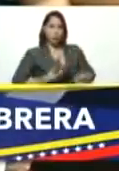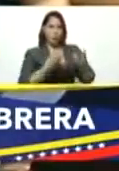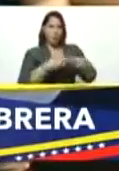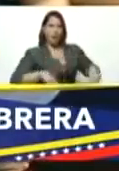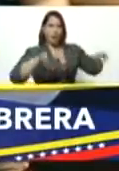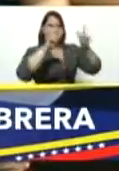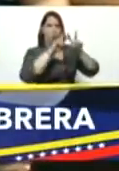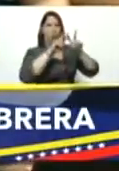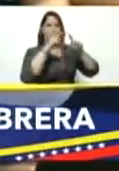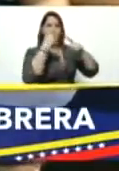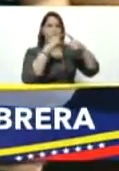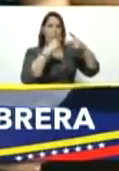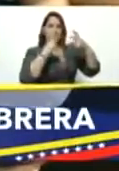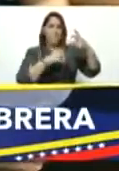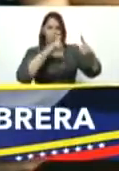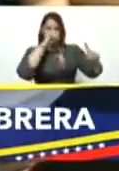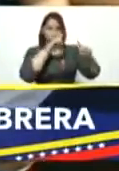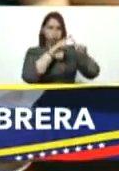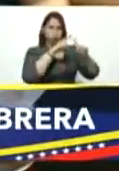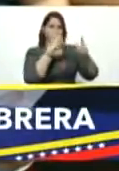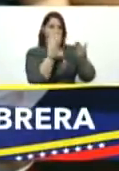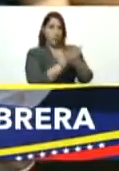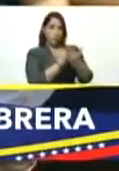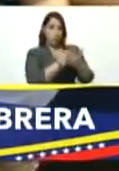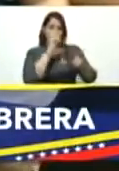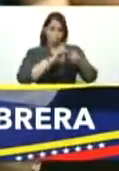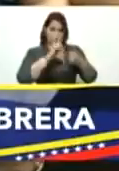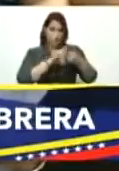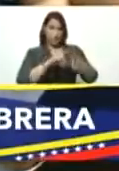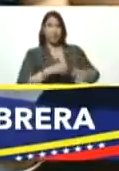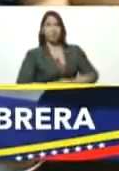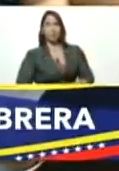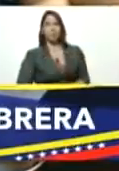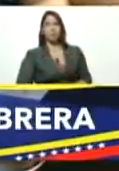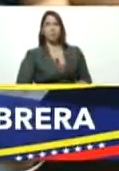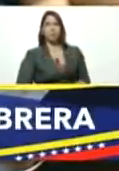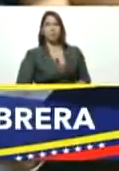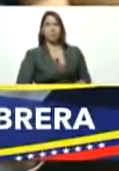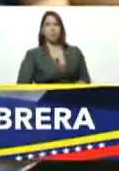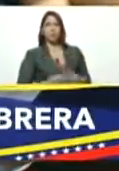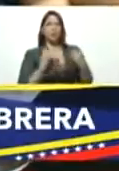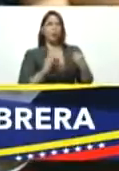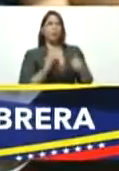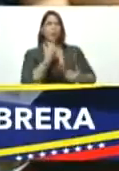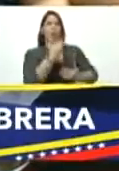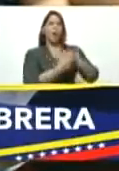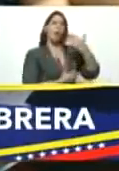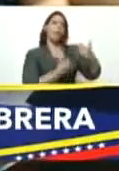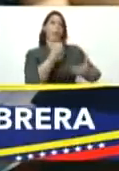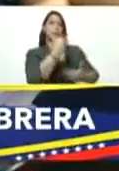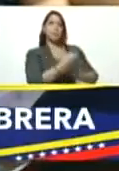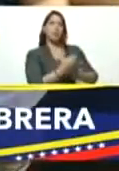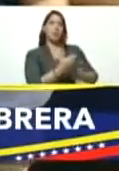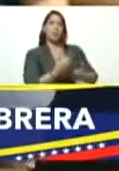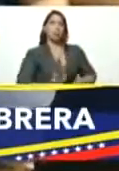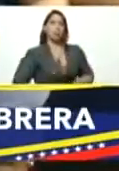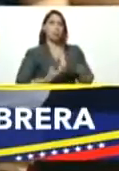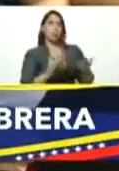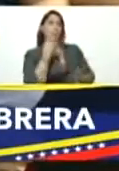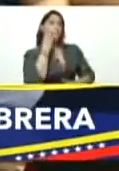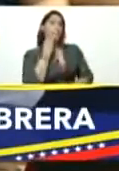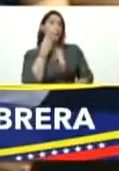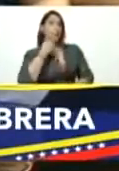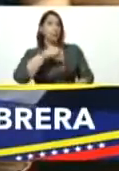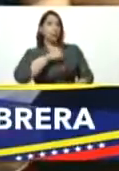objetivo en lo económico como avanzar dada la experiencia que